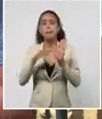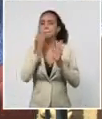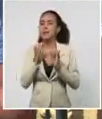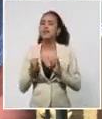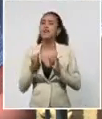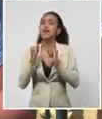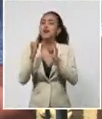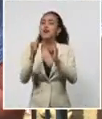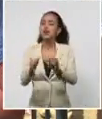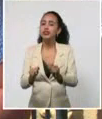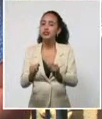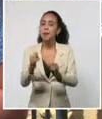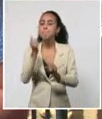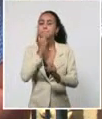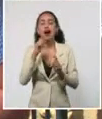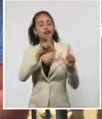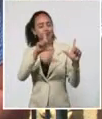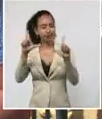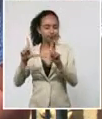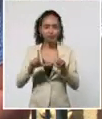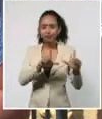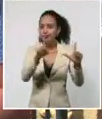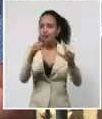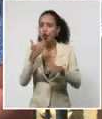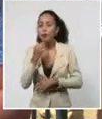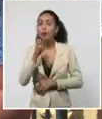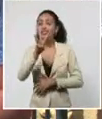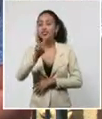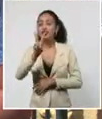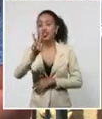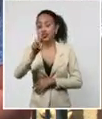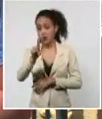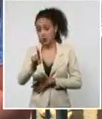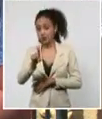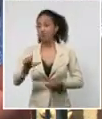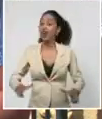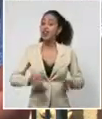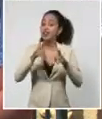informaciones, vamos a tener más imágenes sobre el 331 aniversario de Santa Clara. Muchas gracias.